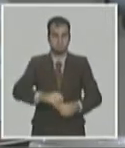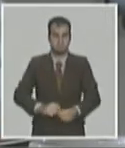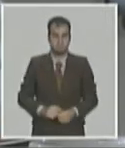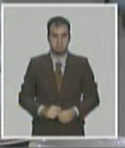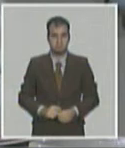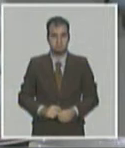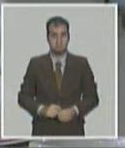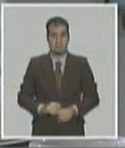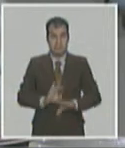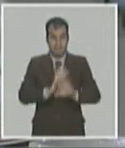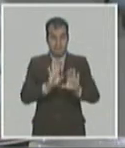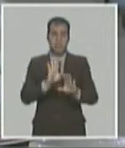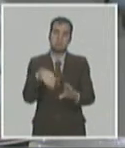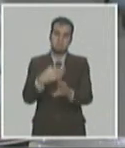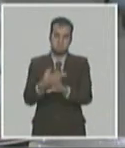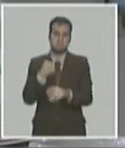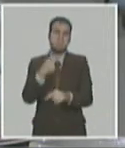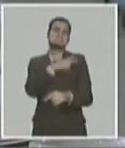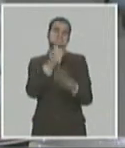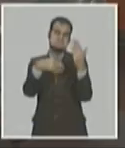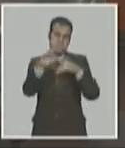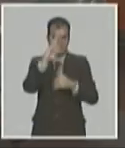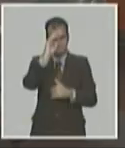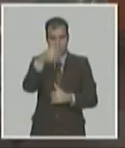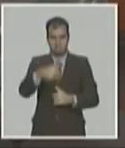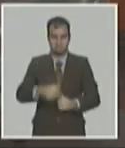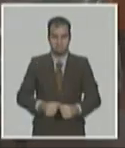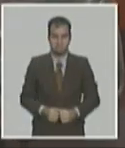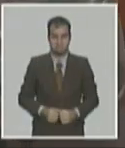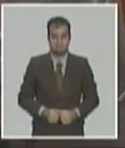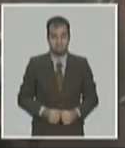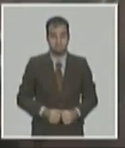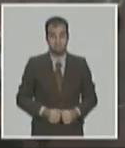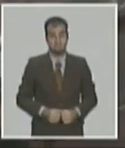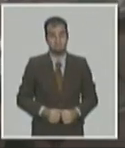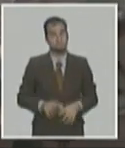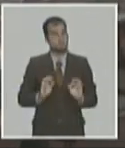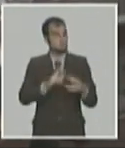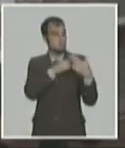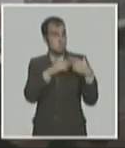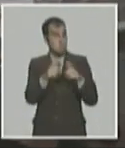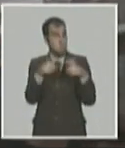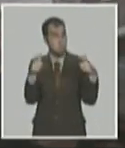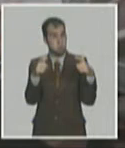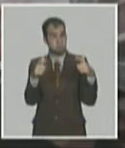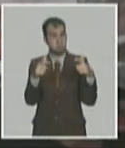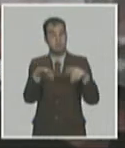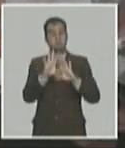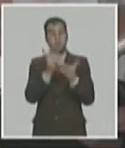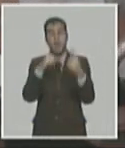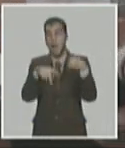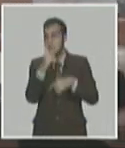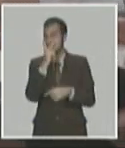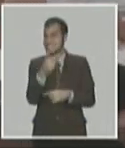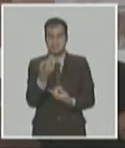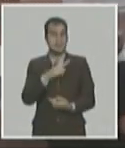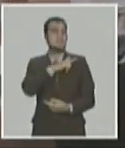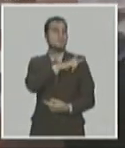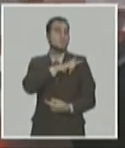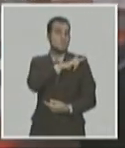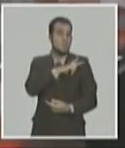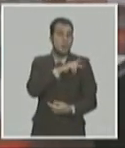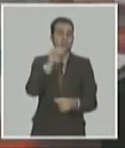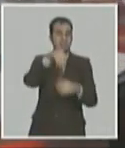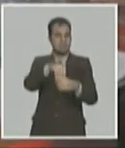las responsabilidades como ministro de Salud Pública. Bueno, tiene una responsabilidad tremenda, que es la de organización y política de cuadro del partido, y por supuesto